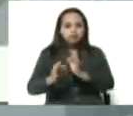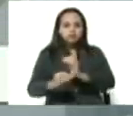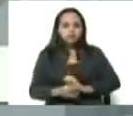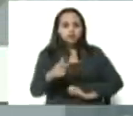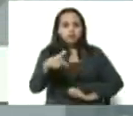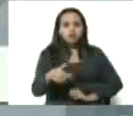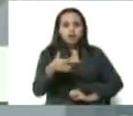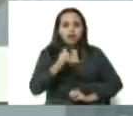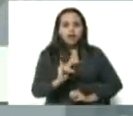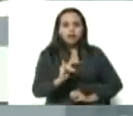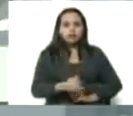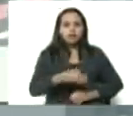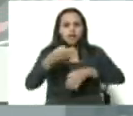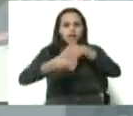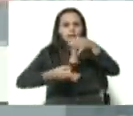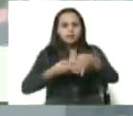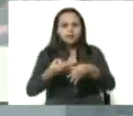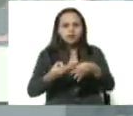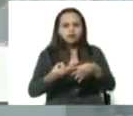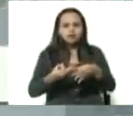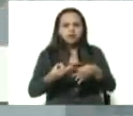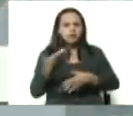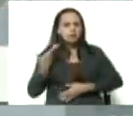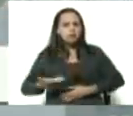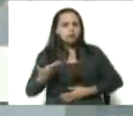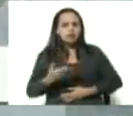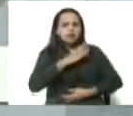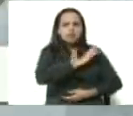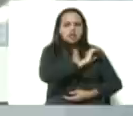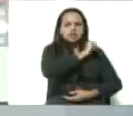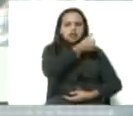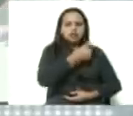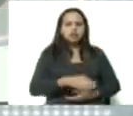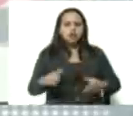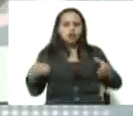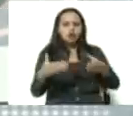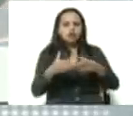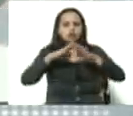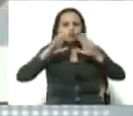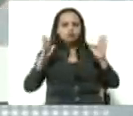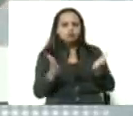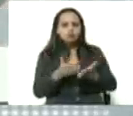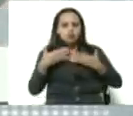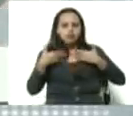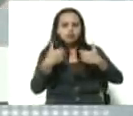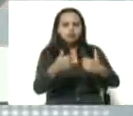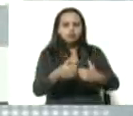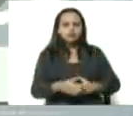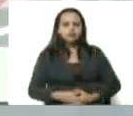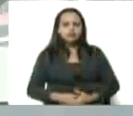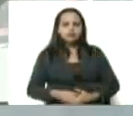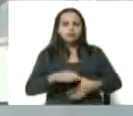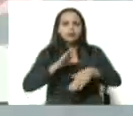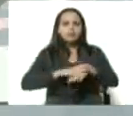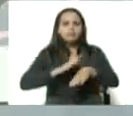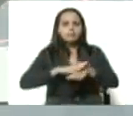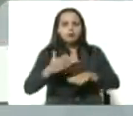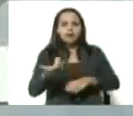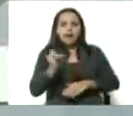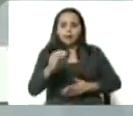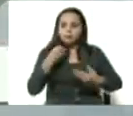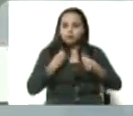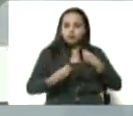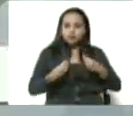un pronunciamiento muy sentido del director de la Organización Mundial de la Salud, porque, bueno,